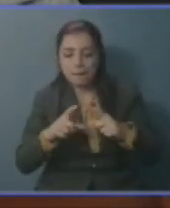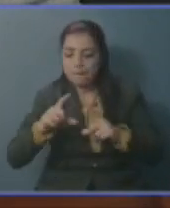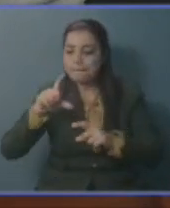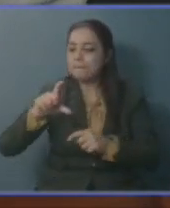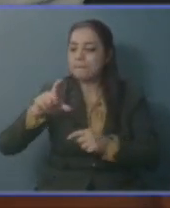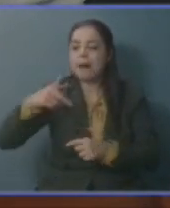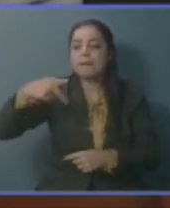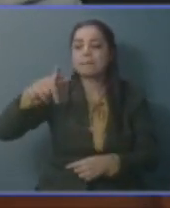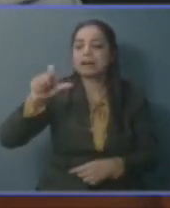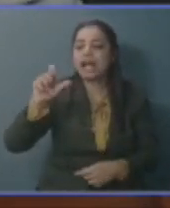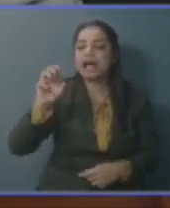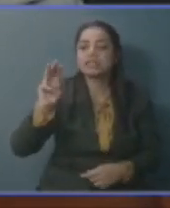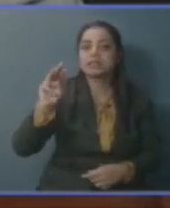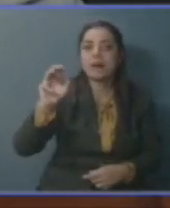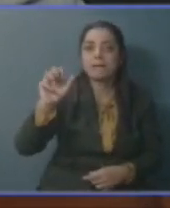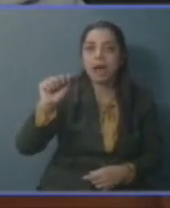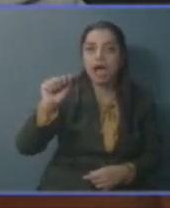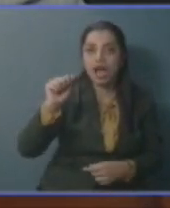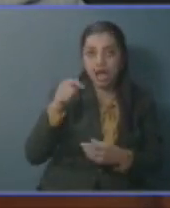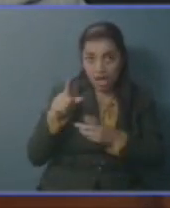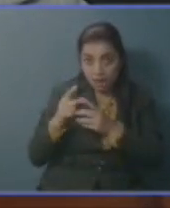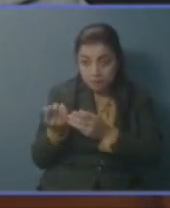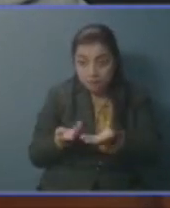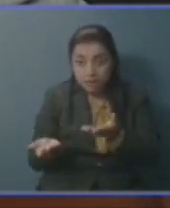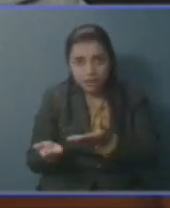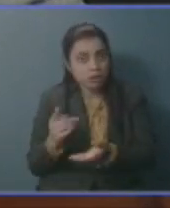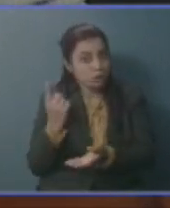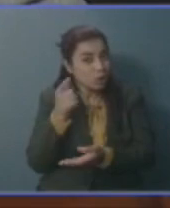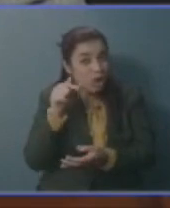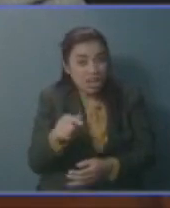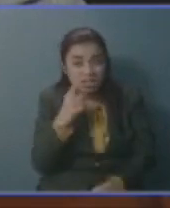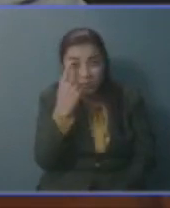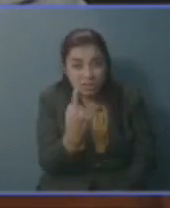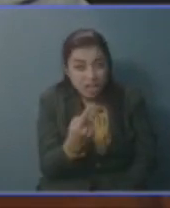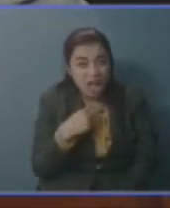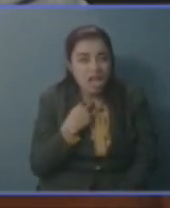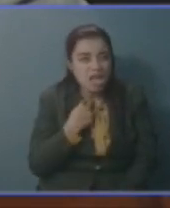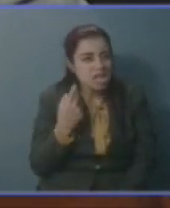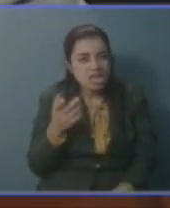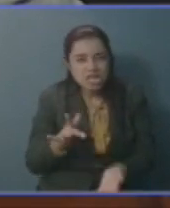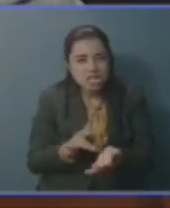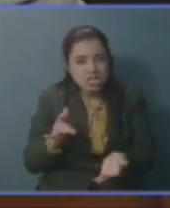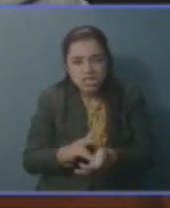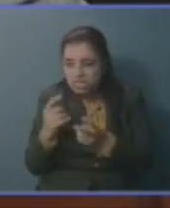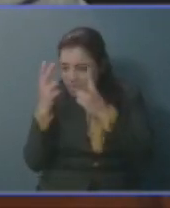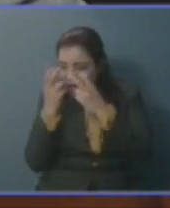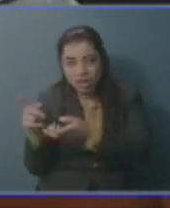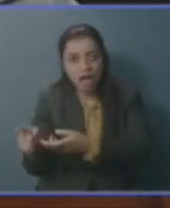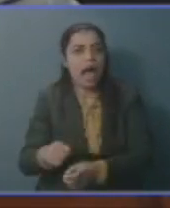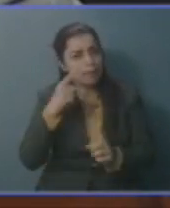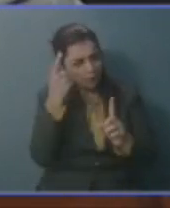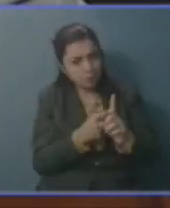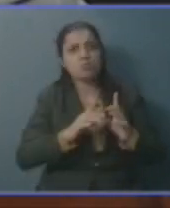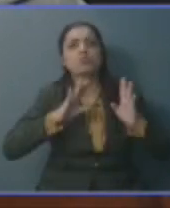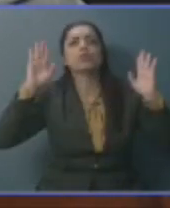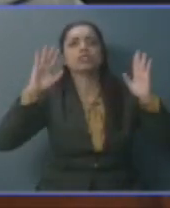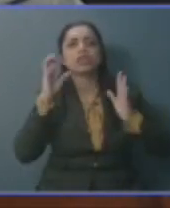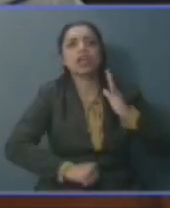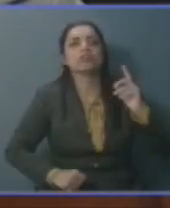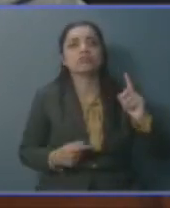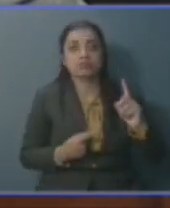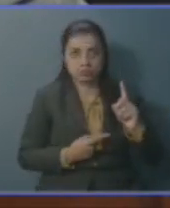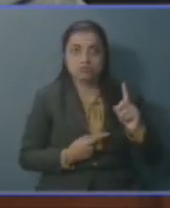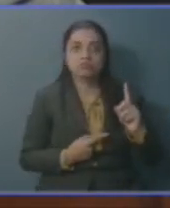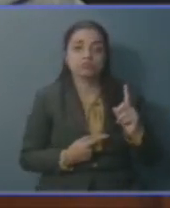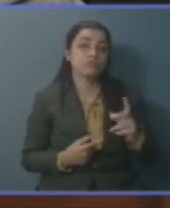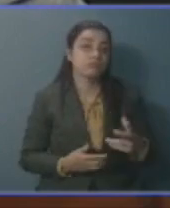sea funcionario o no, lucrándose del dolor de todos, debería ser castigado, por supuesto.